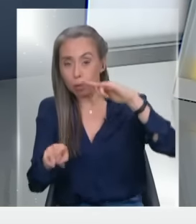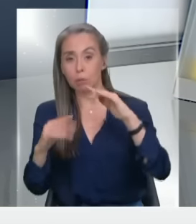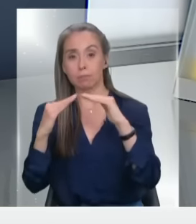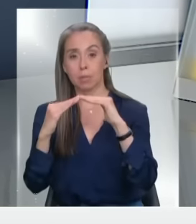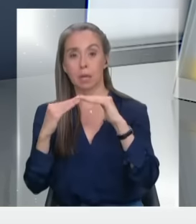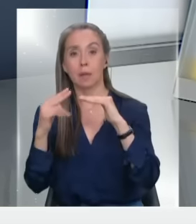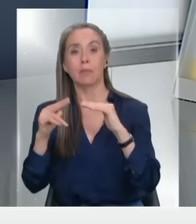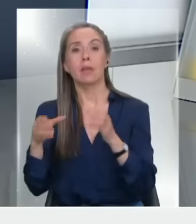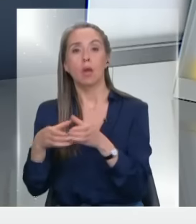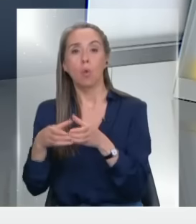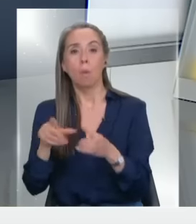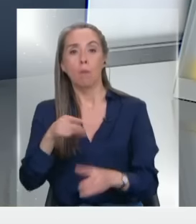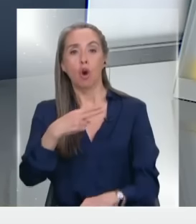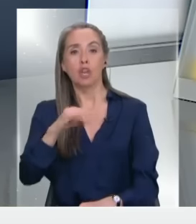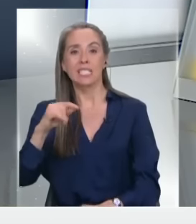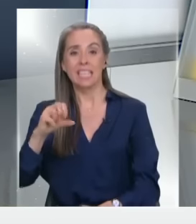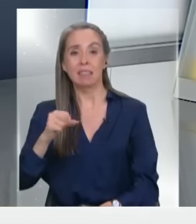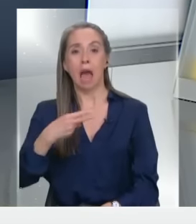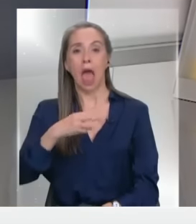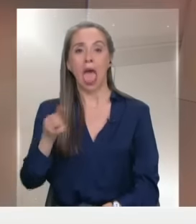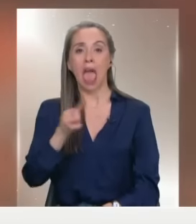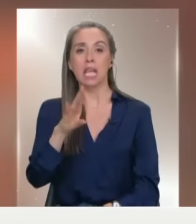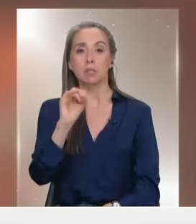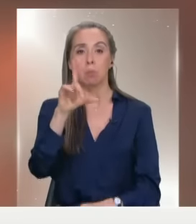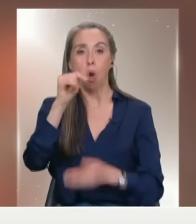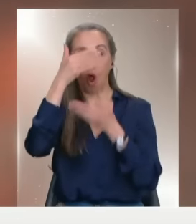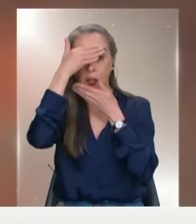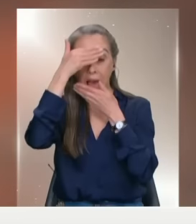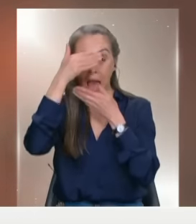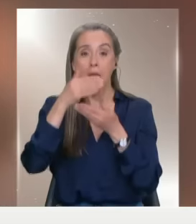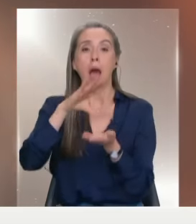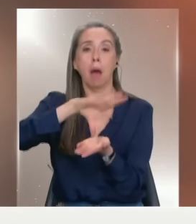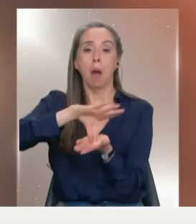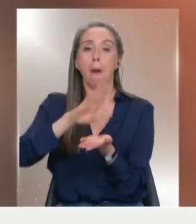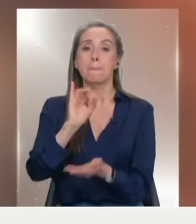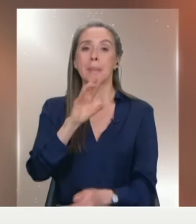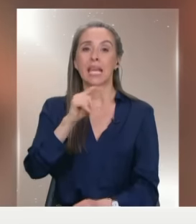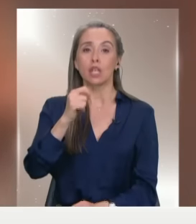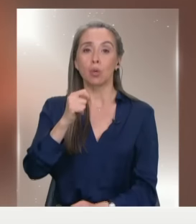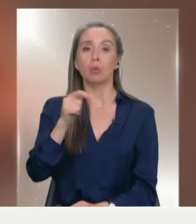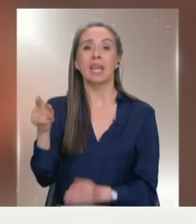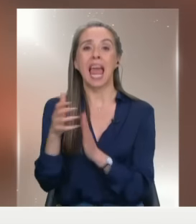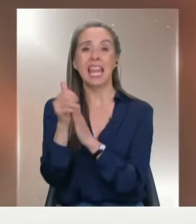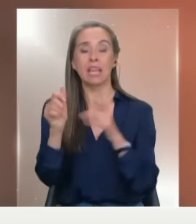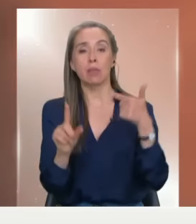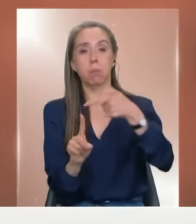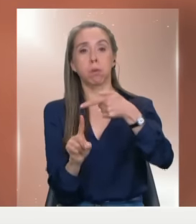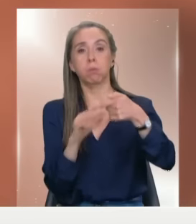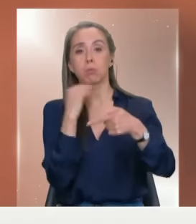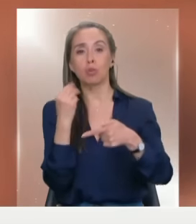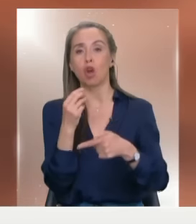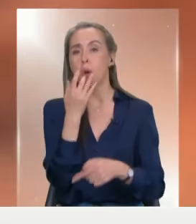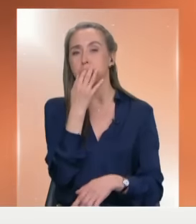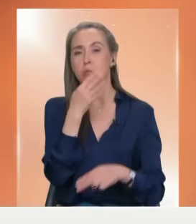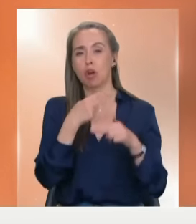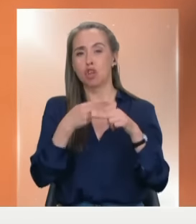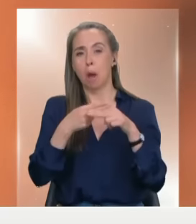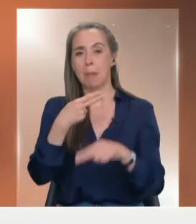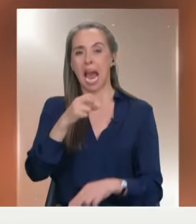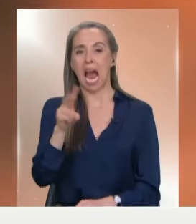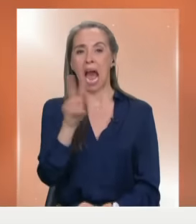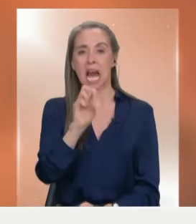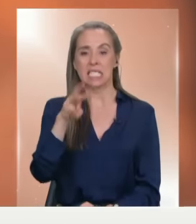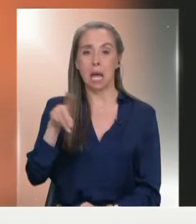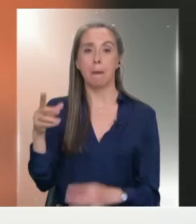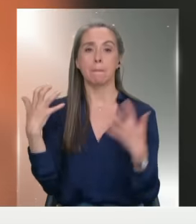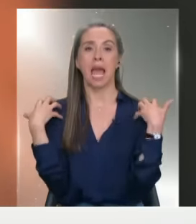de los milicianos chiitas de Hezbollah. Todo esto es en Beirut, donde fue asesinado su líder, Hassan Nasrallah, quien estuvo a la cabeza